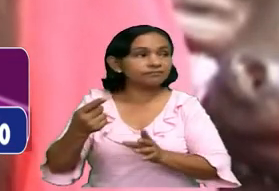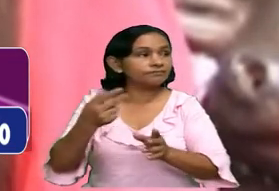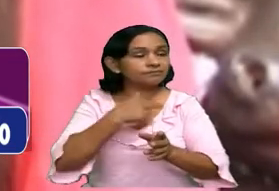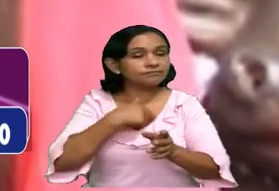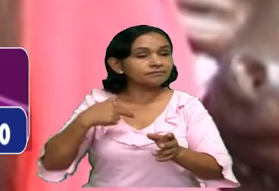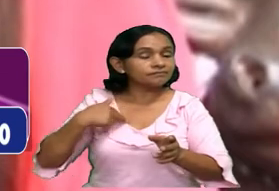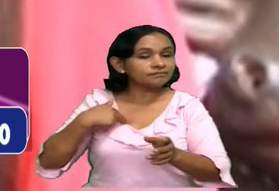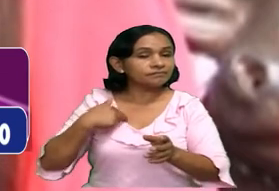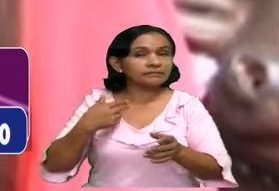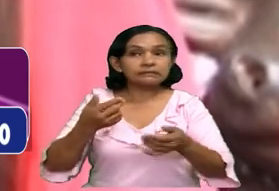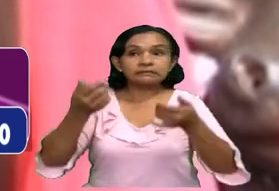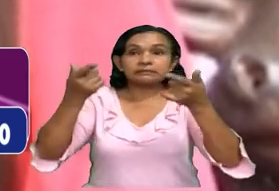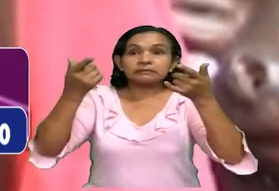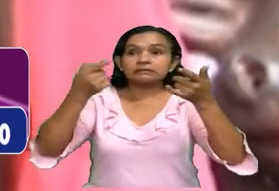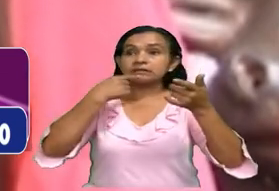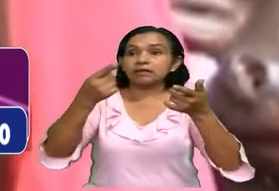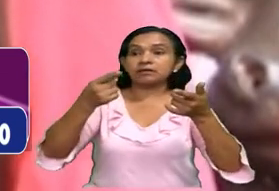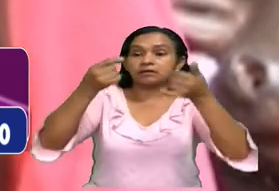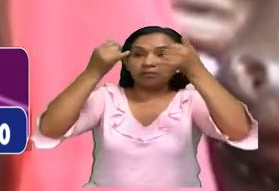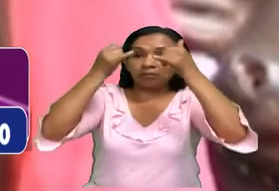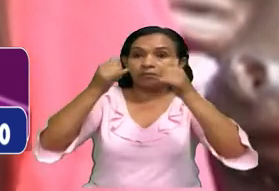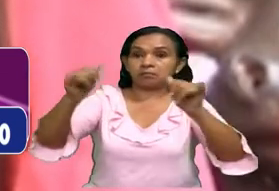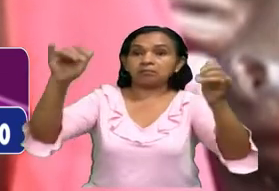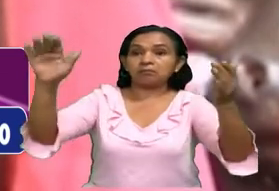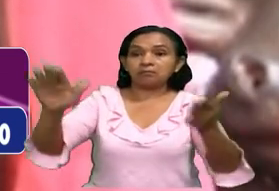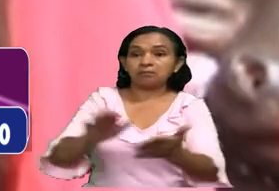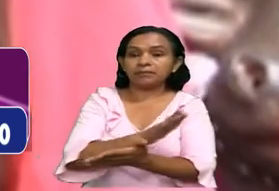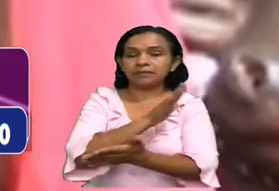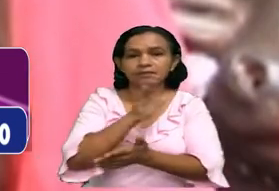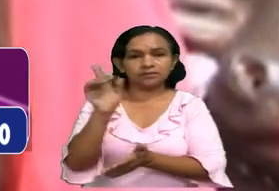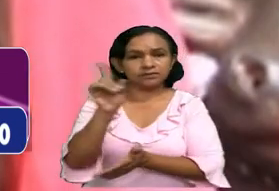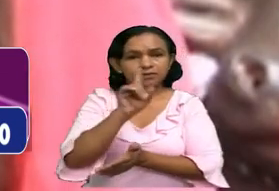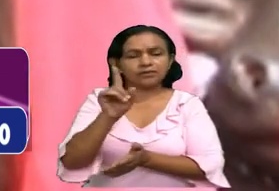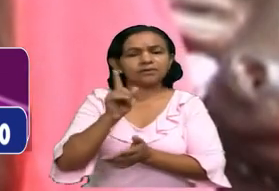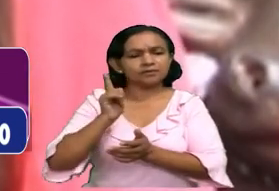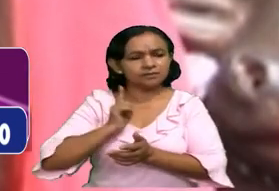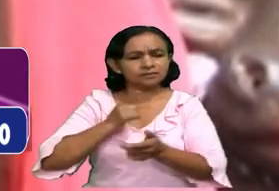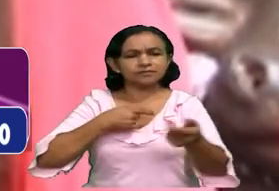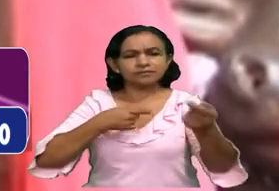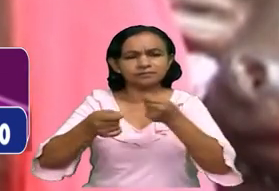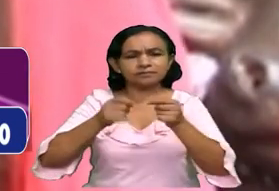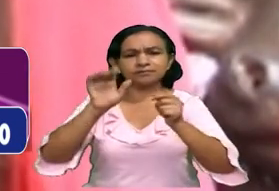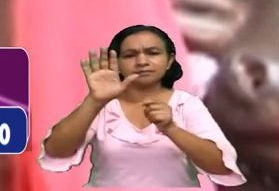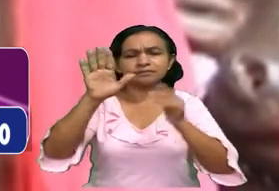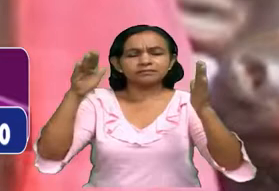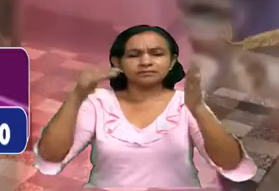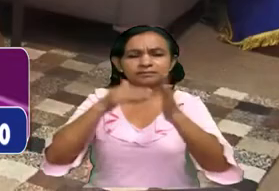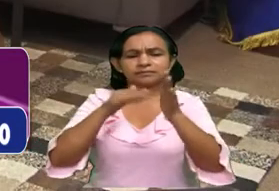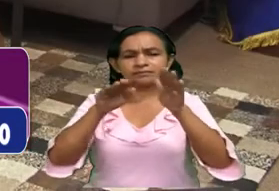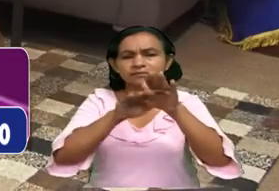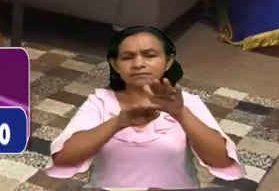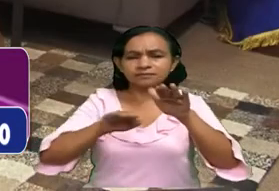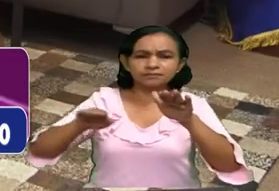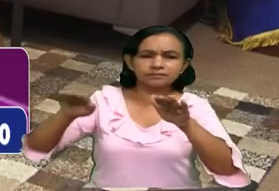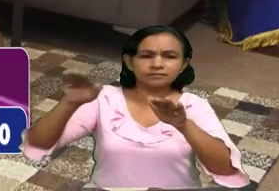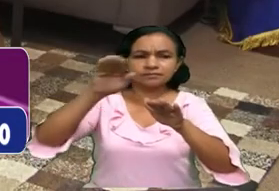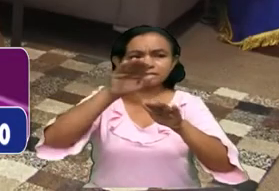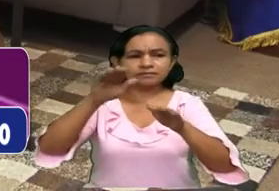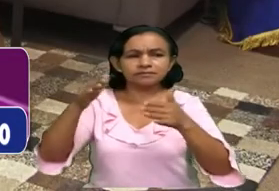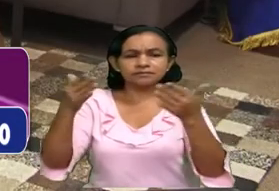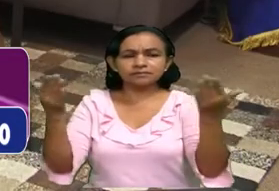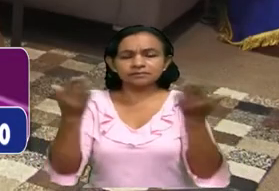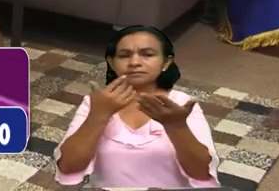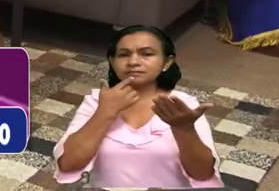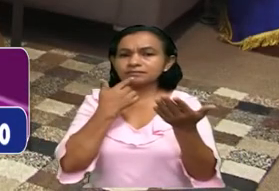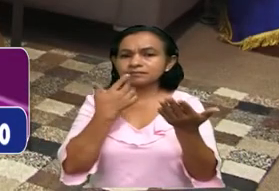a quedar sin ganado. Entonces yo les decía, tenemos para vender 5,000 y más vaquillas, porque